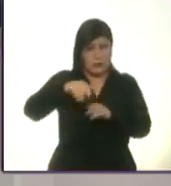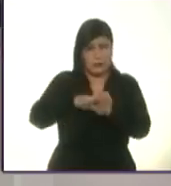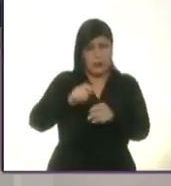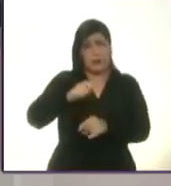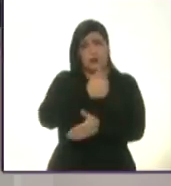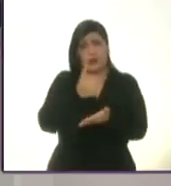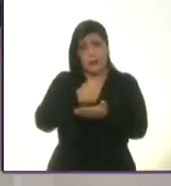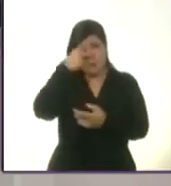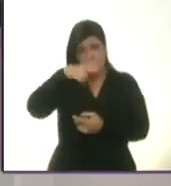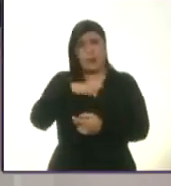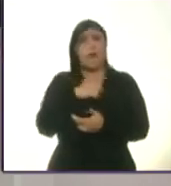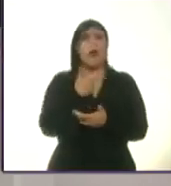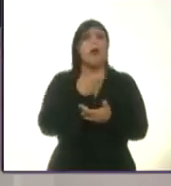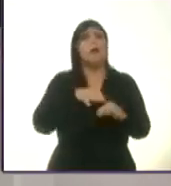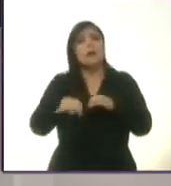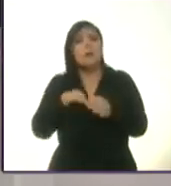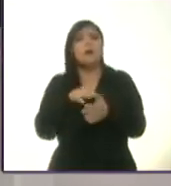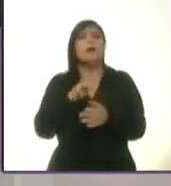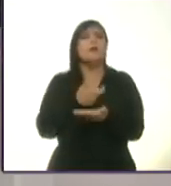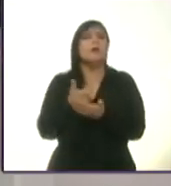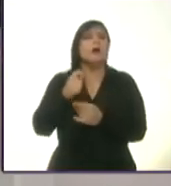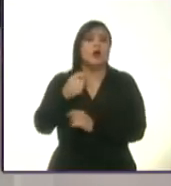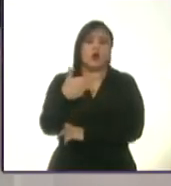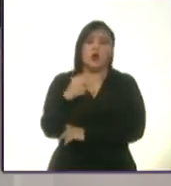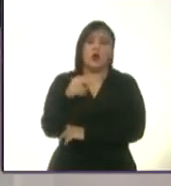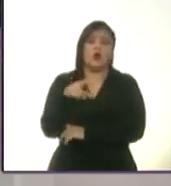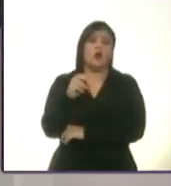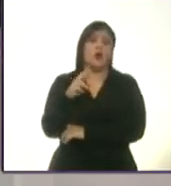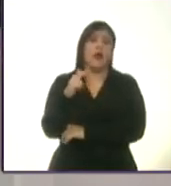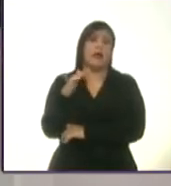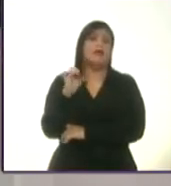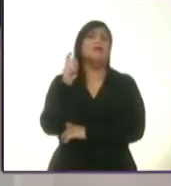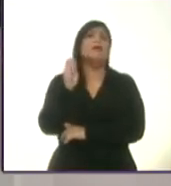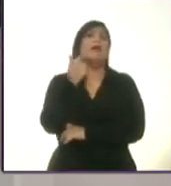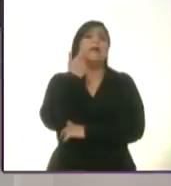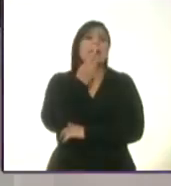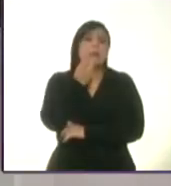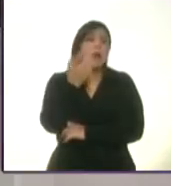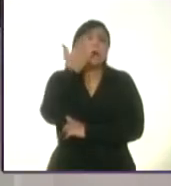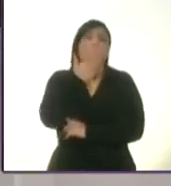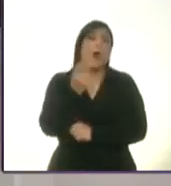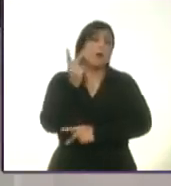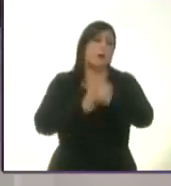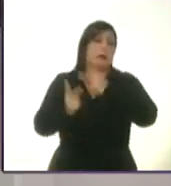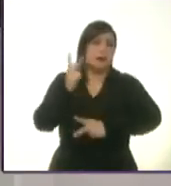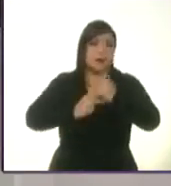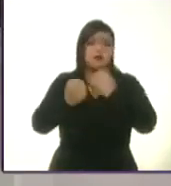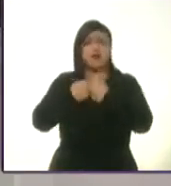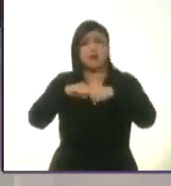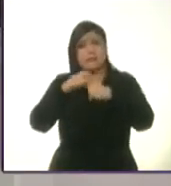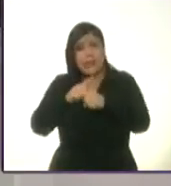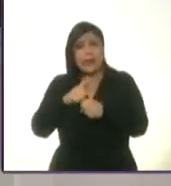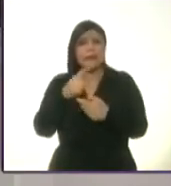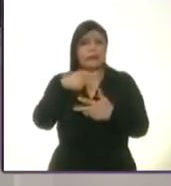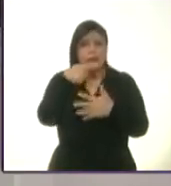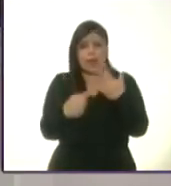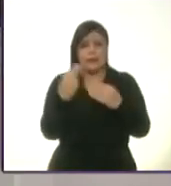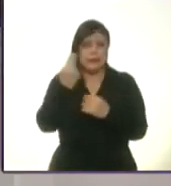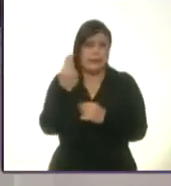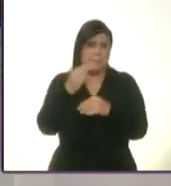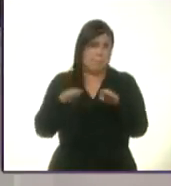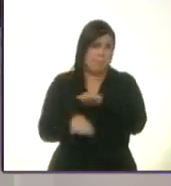trabaja por honorarios qué quiere decir esto que trabajan sin las prestaciones sociales elementales